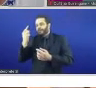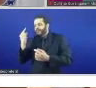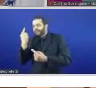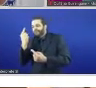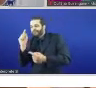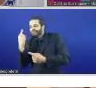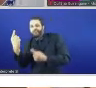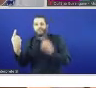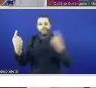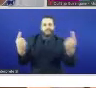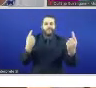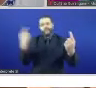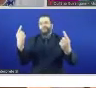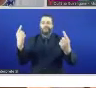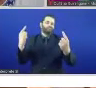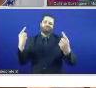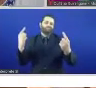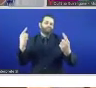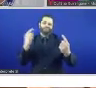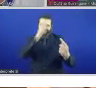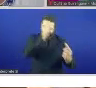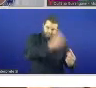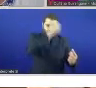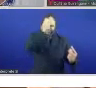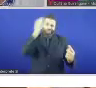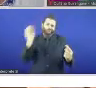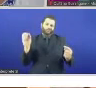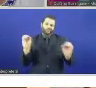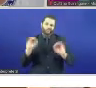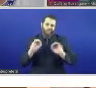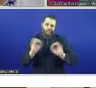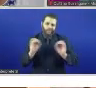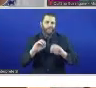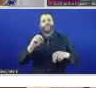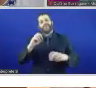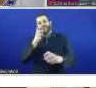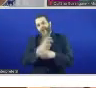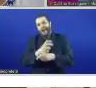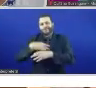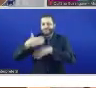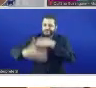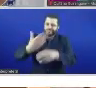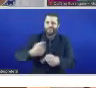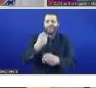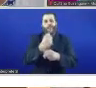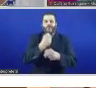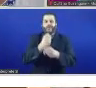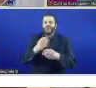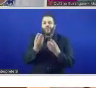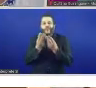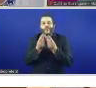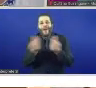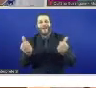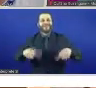tener, desarrollar entre niñas y niños y mejorar las calidades también de formación para todos,